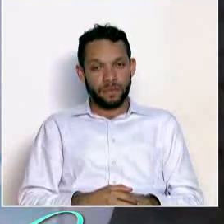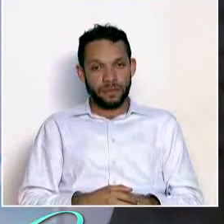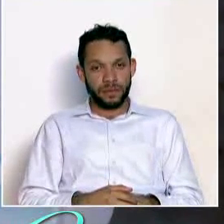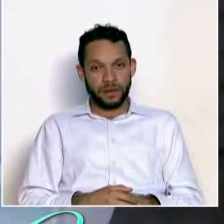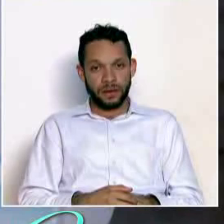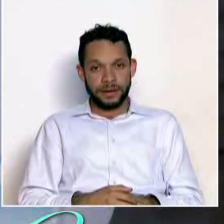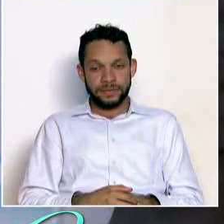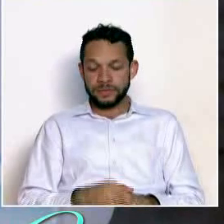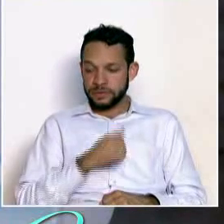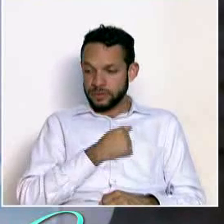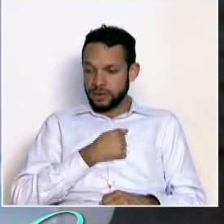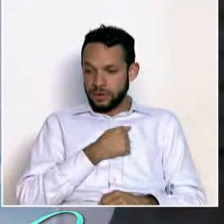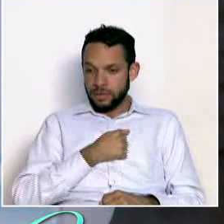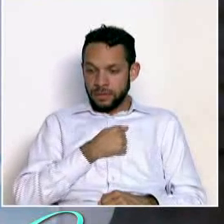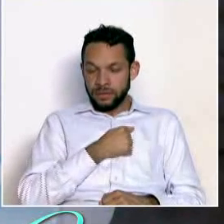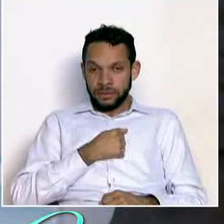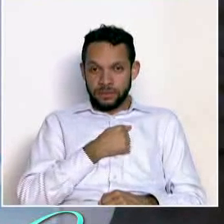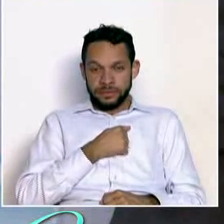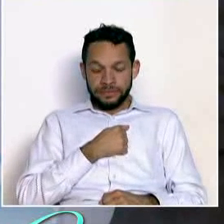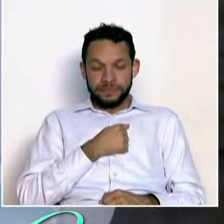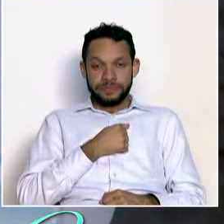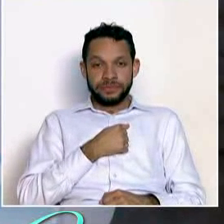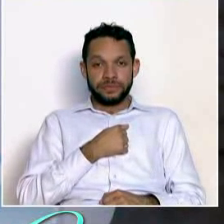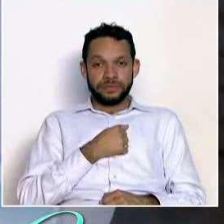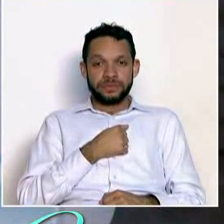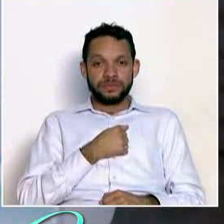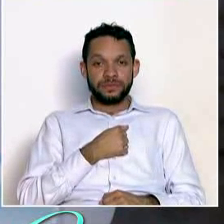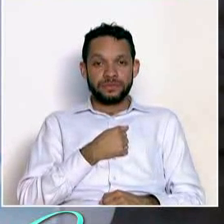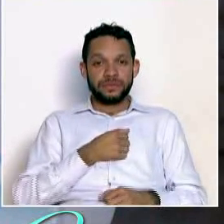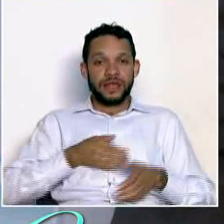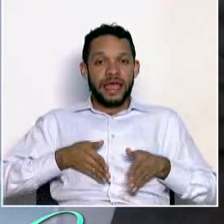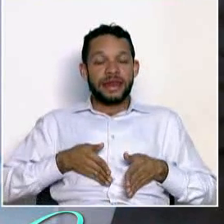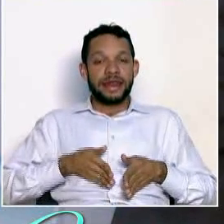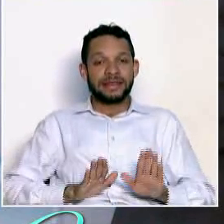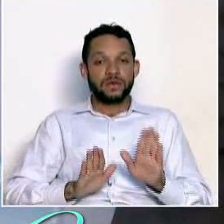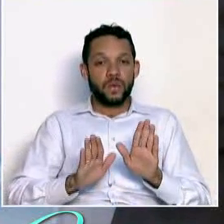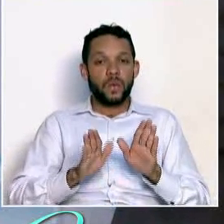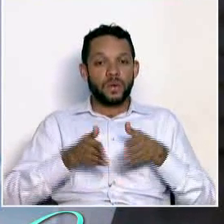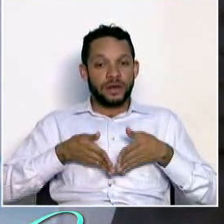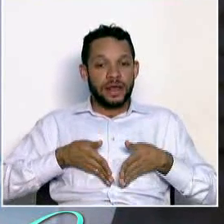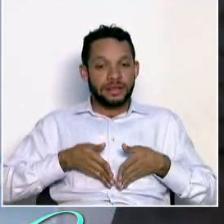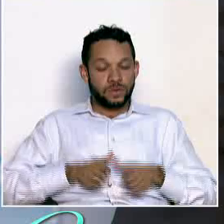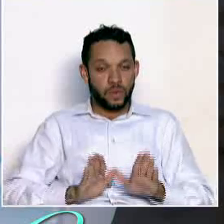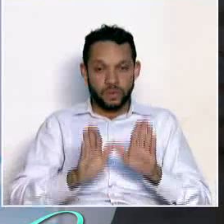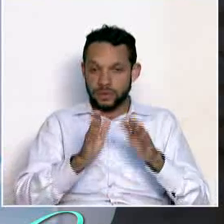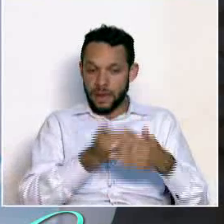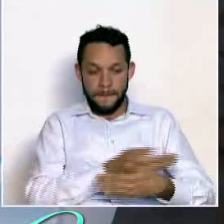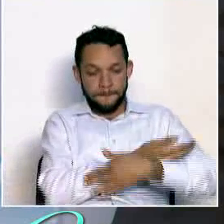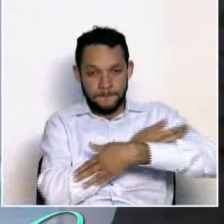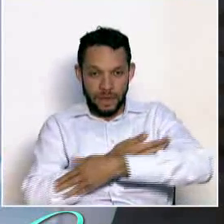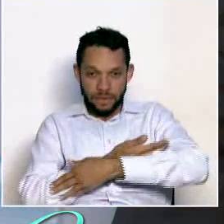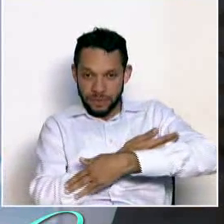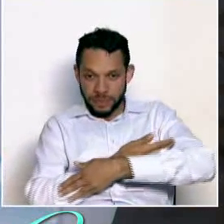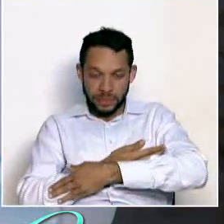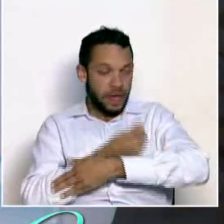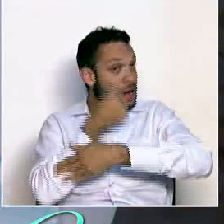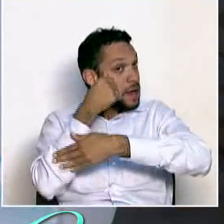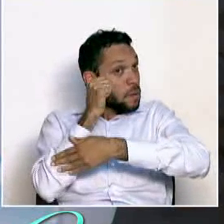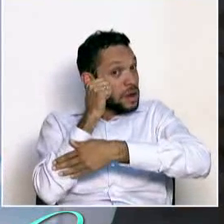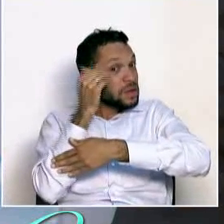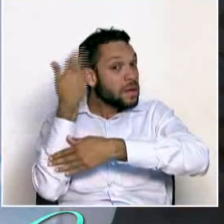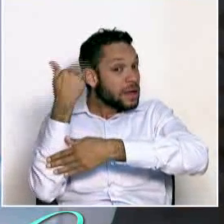Escúchame, voy a solicitar que te traslades al día de tu nacimiento, sin sufrimiento. Vas a